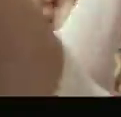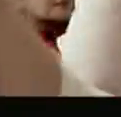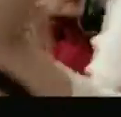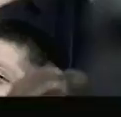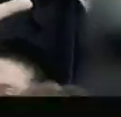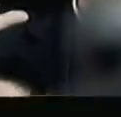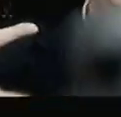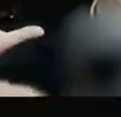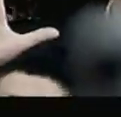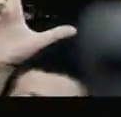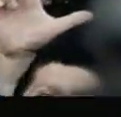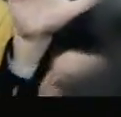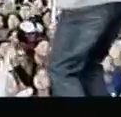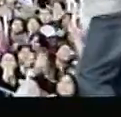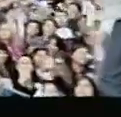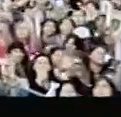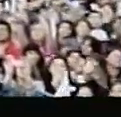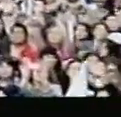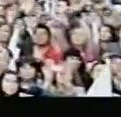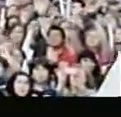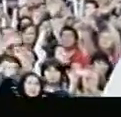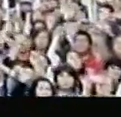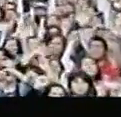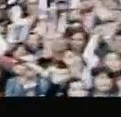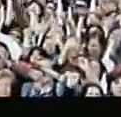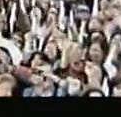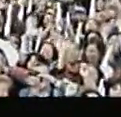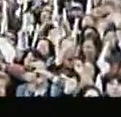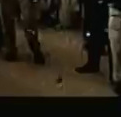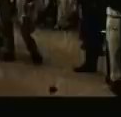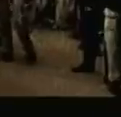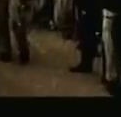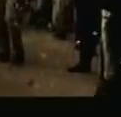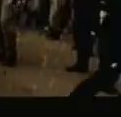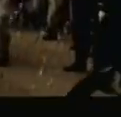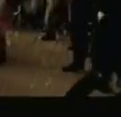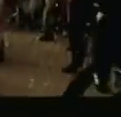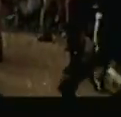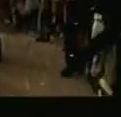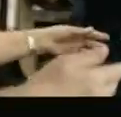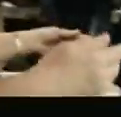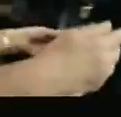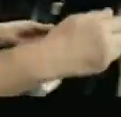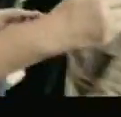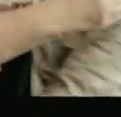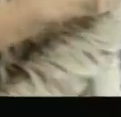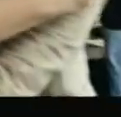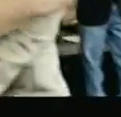se puede, seguro sí se puede, sí se puede.